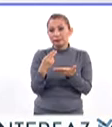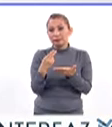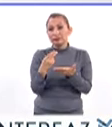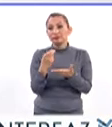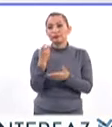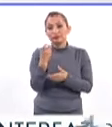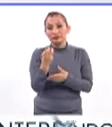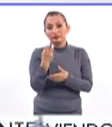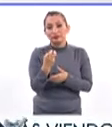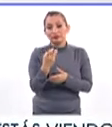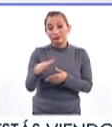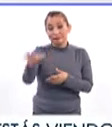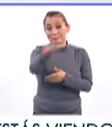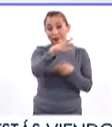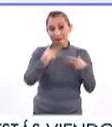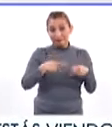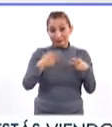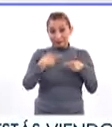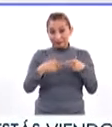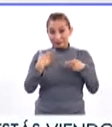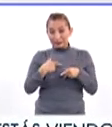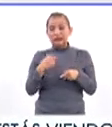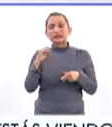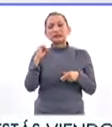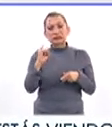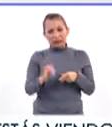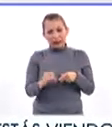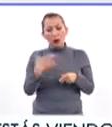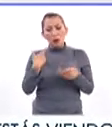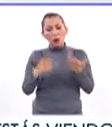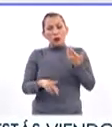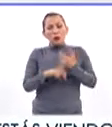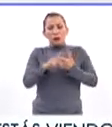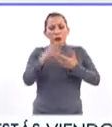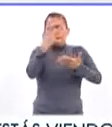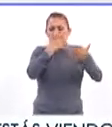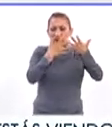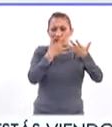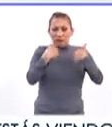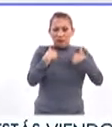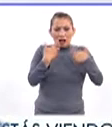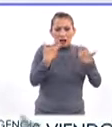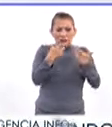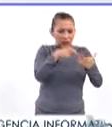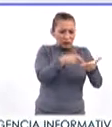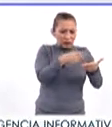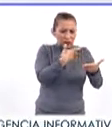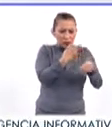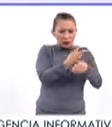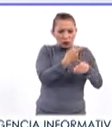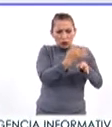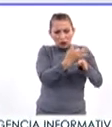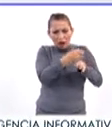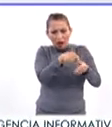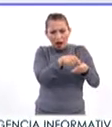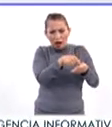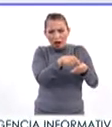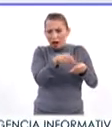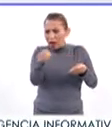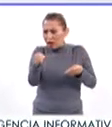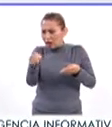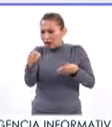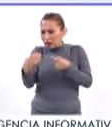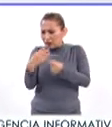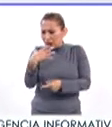tal manera que las sociedades sí entramos como en crisis de ¿y qué hacemos con esto que está surgiendo? Y que